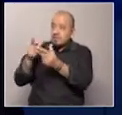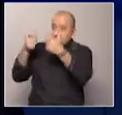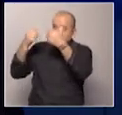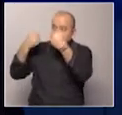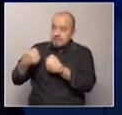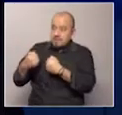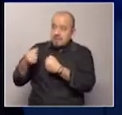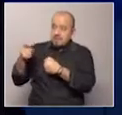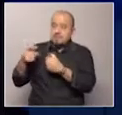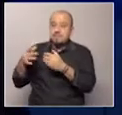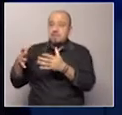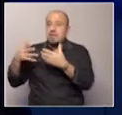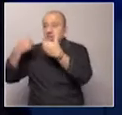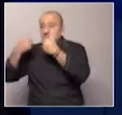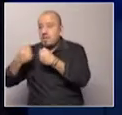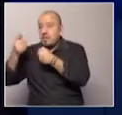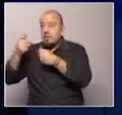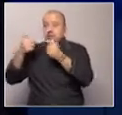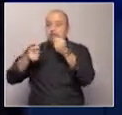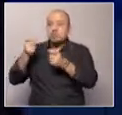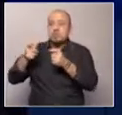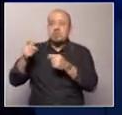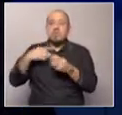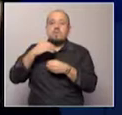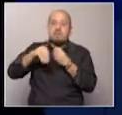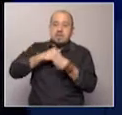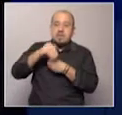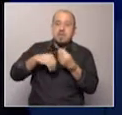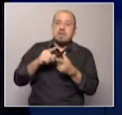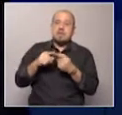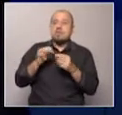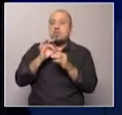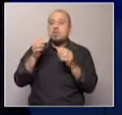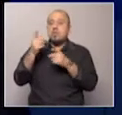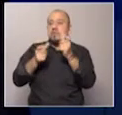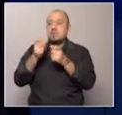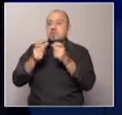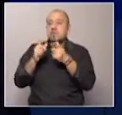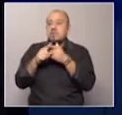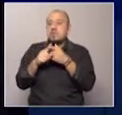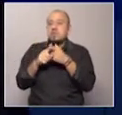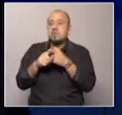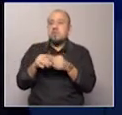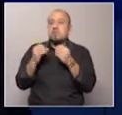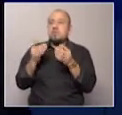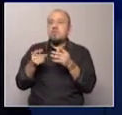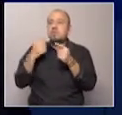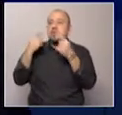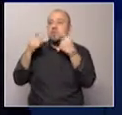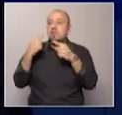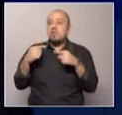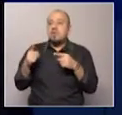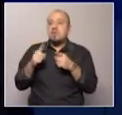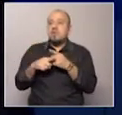que hemos conocido de personas cercanas de vecinos de familiares o de personas que por distintas adversidades en la